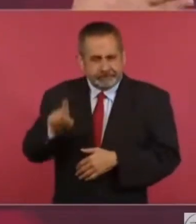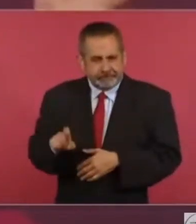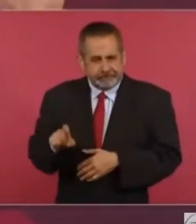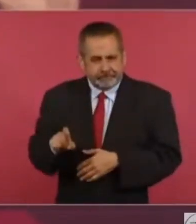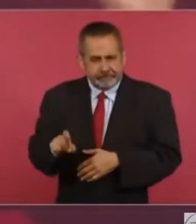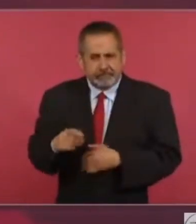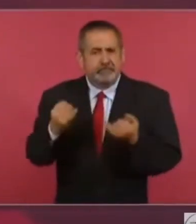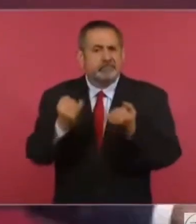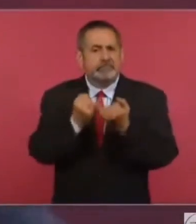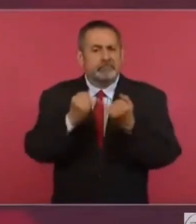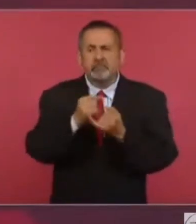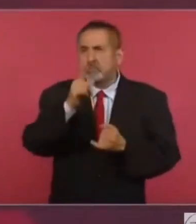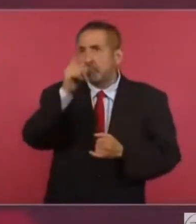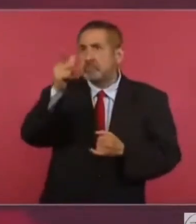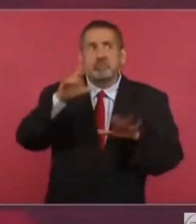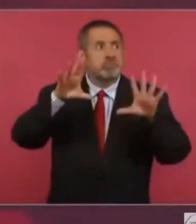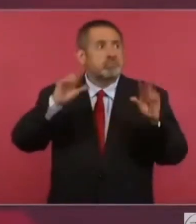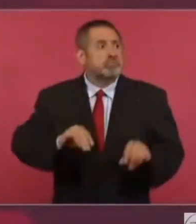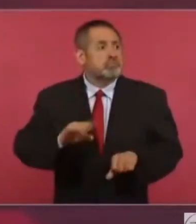Y se quedaron sin luz.